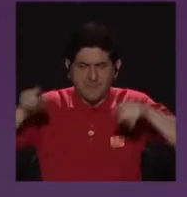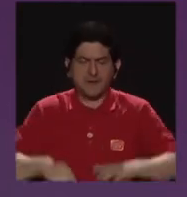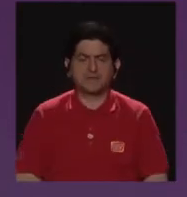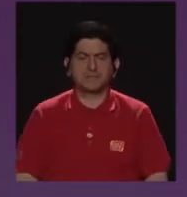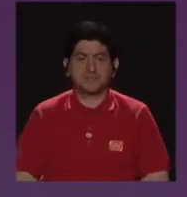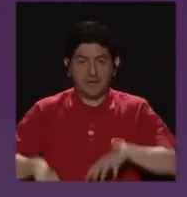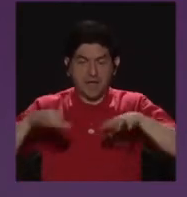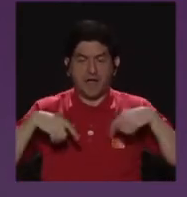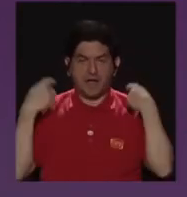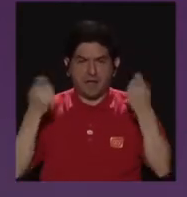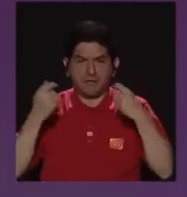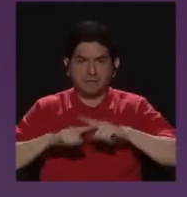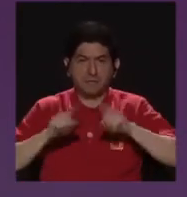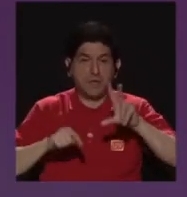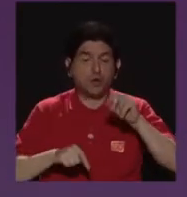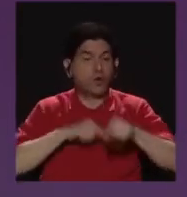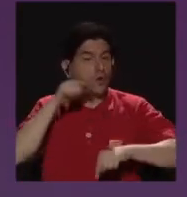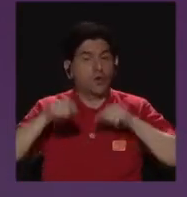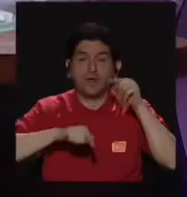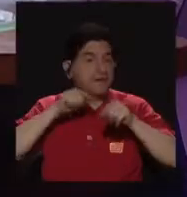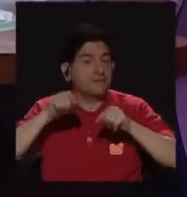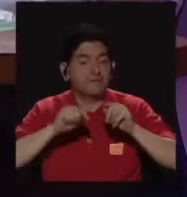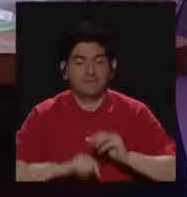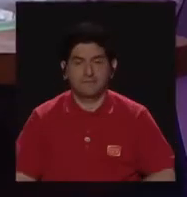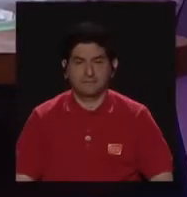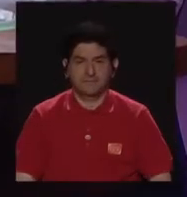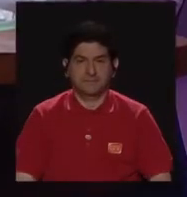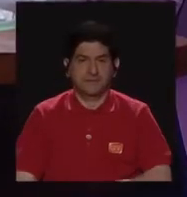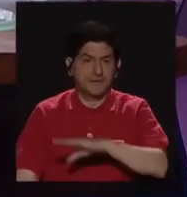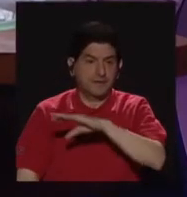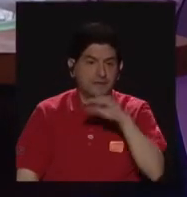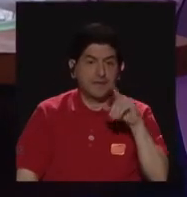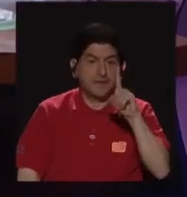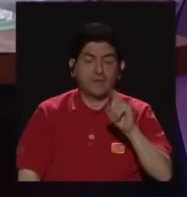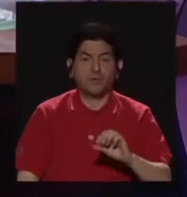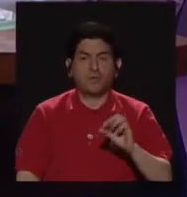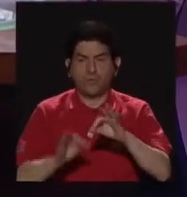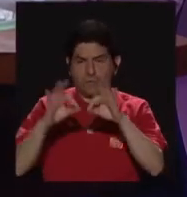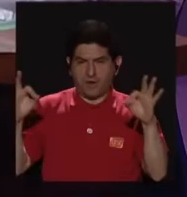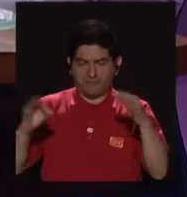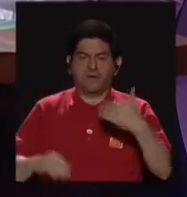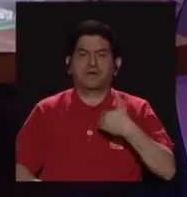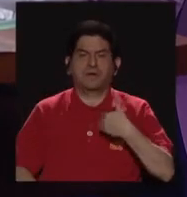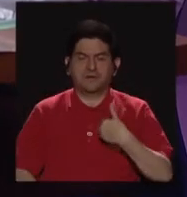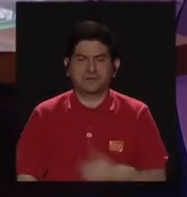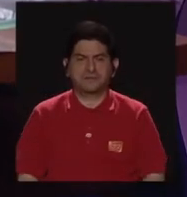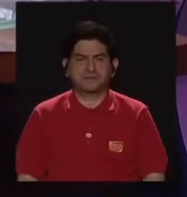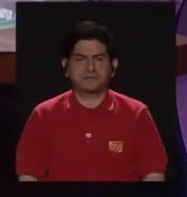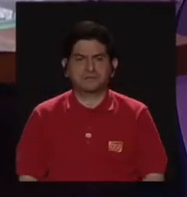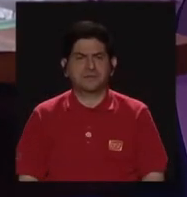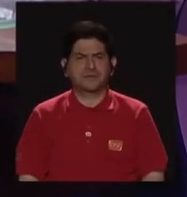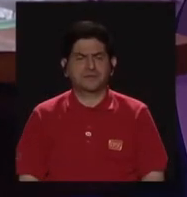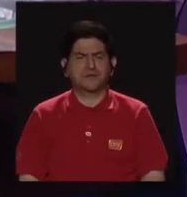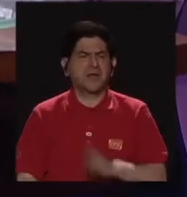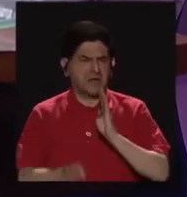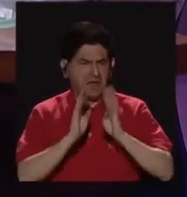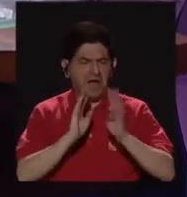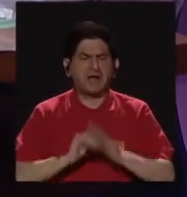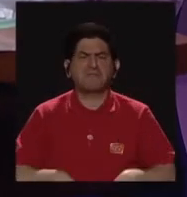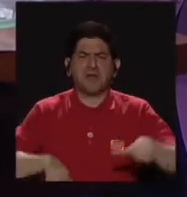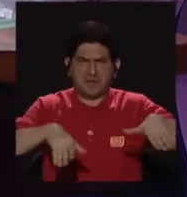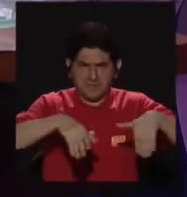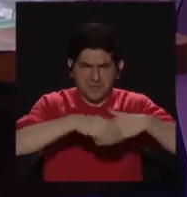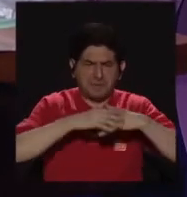festivo pero no como algo críptico verdad y además una de las consignas que llevábamos es que se hablaba mucho del tema del matrimonio